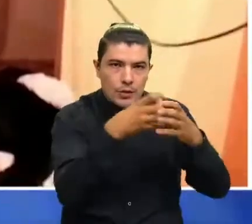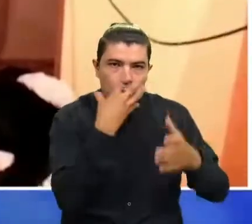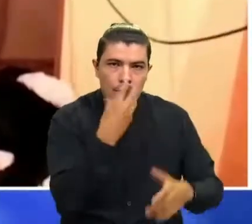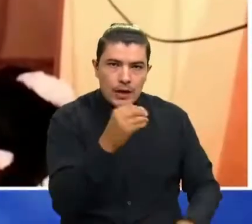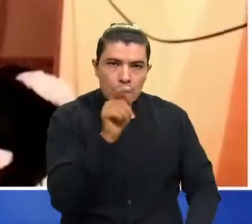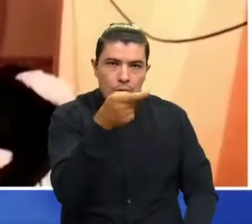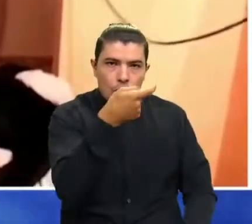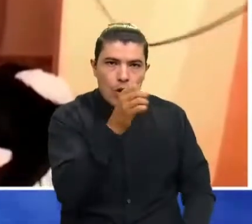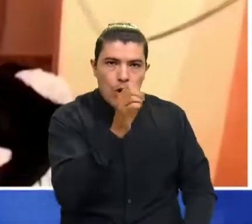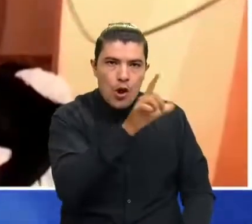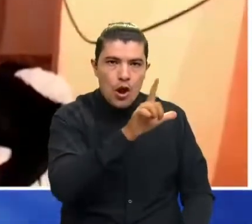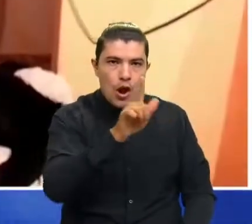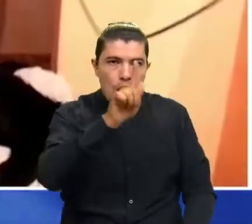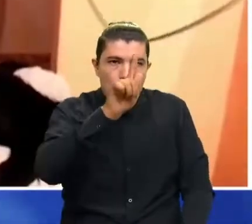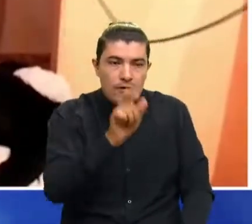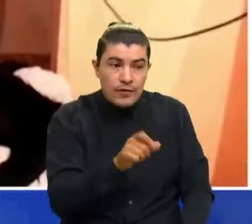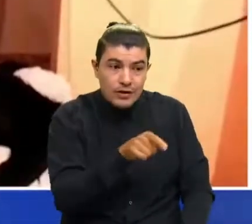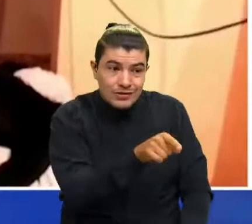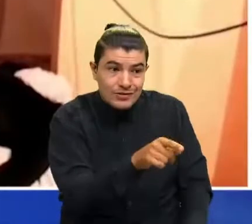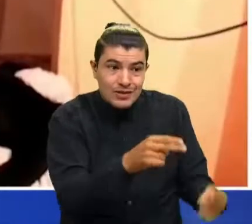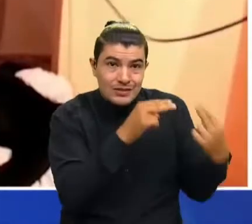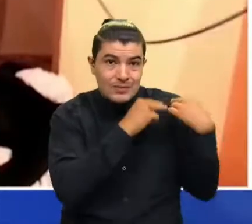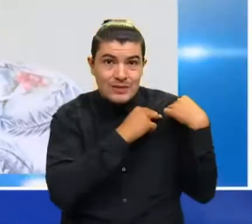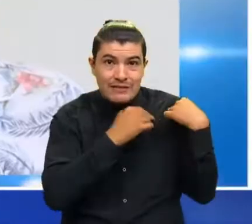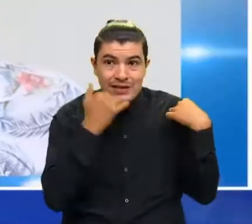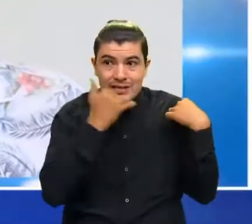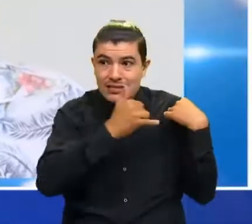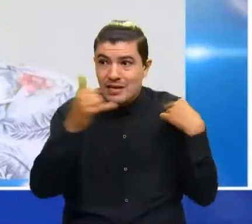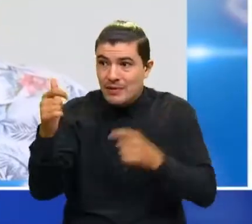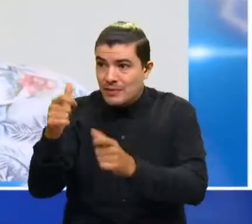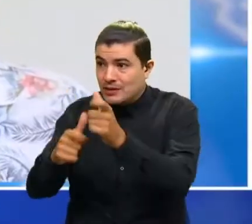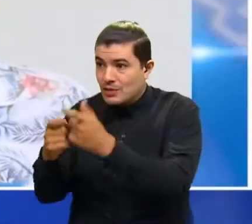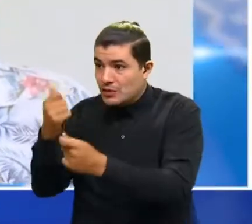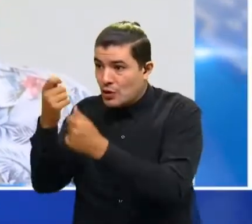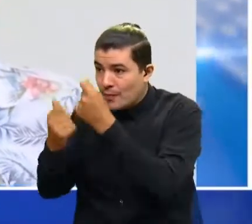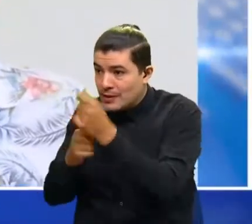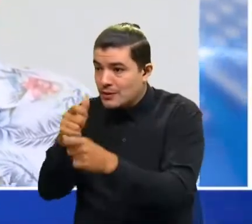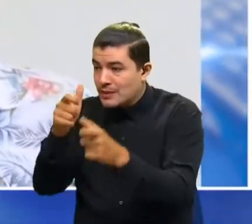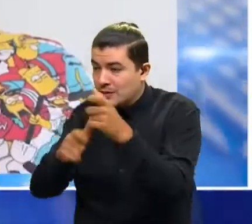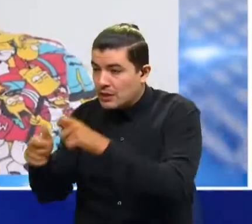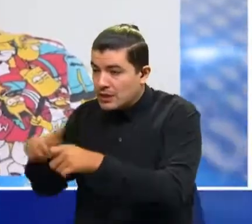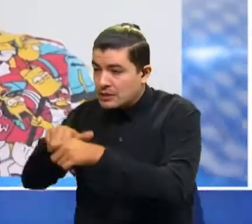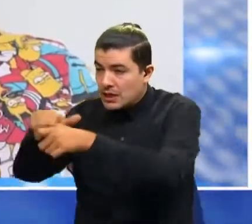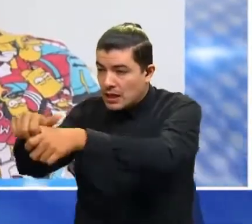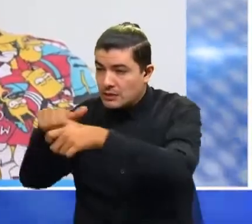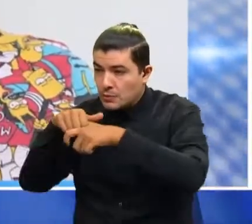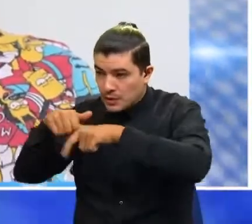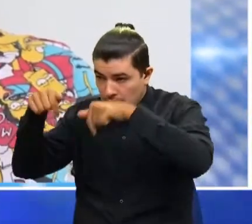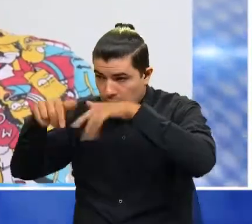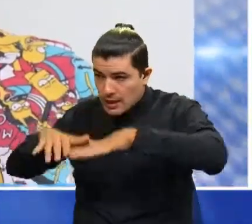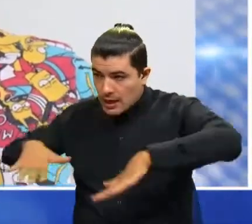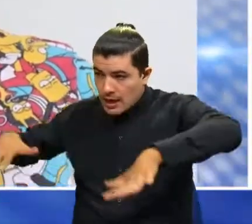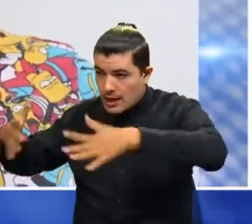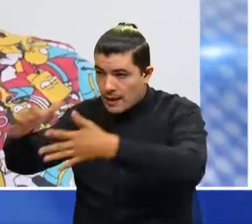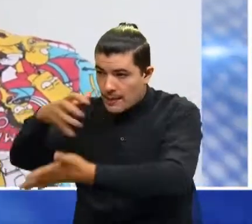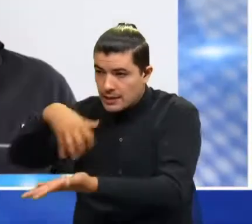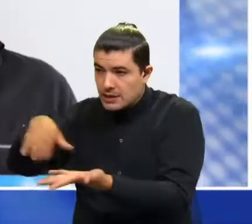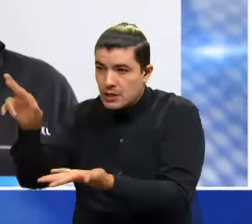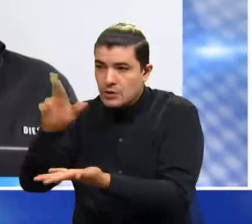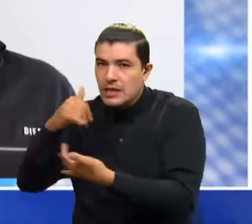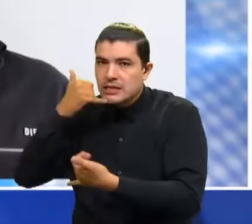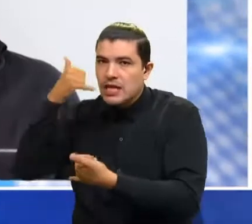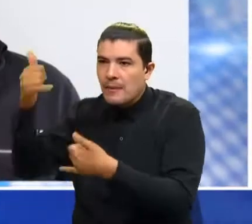a cobrar dinero ilícito a comerciantes y transportadores que pasaban por todo Villa del Rosario.